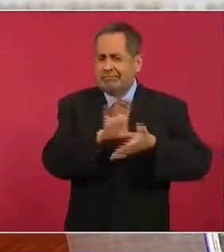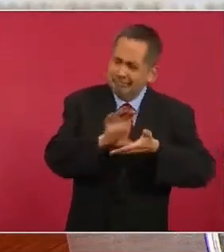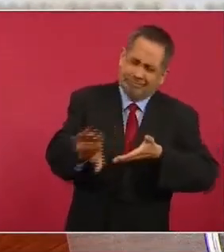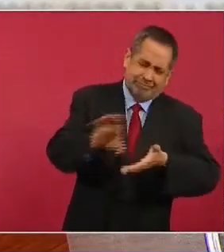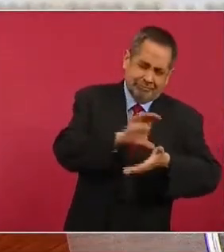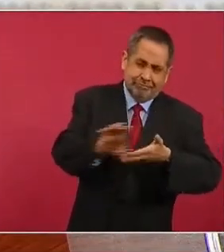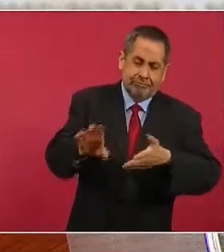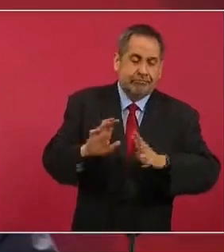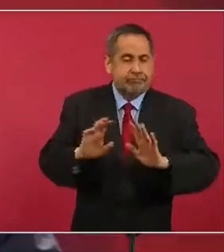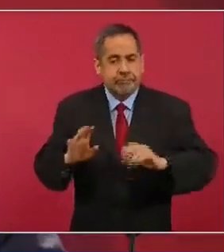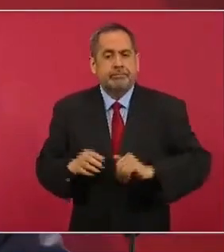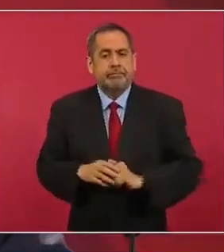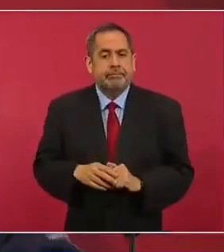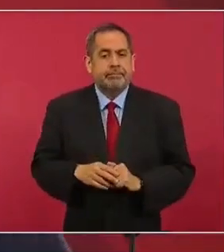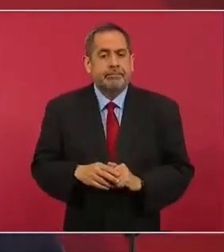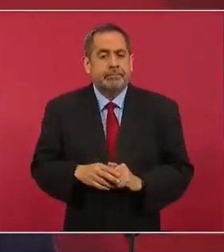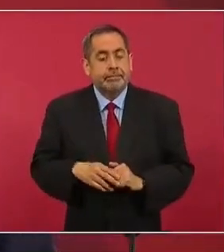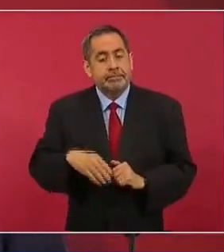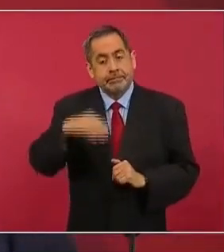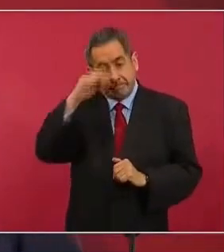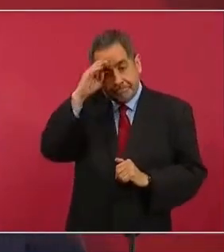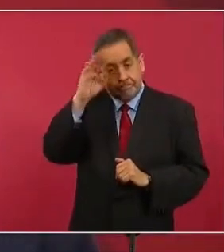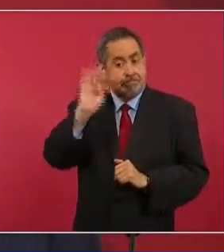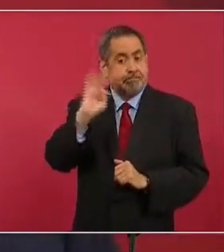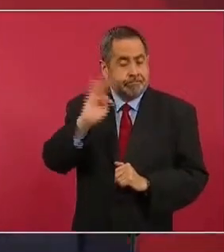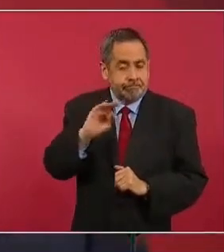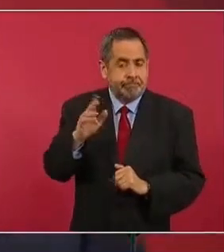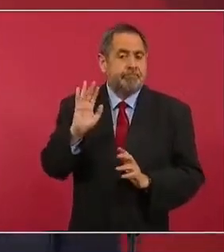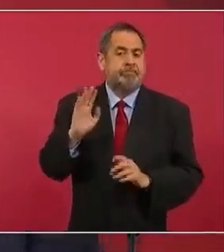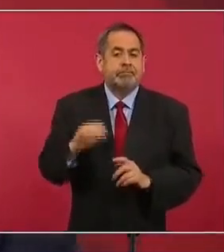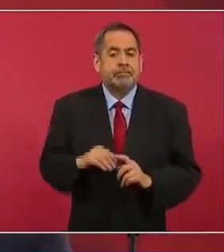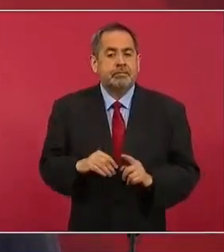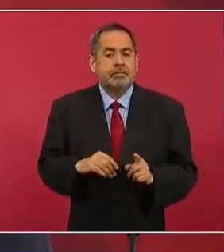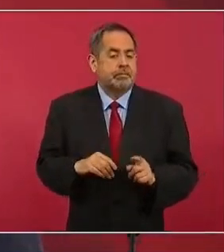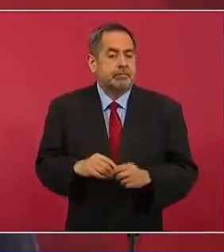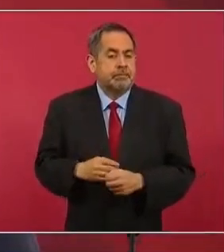porque pensaban que si ya